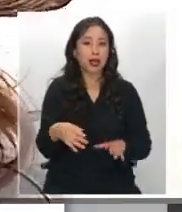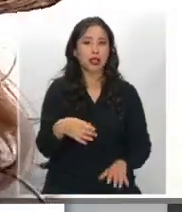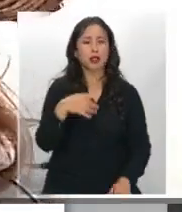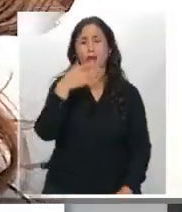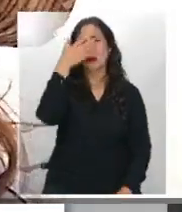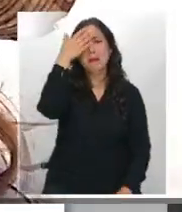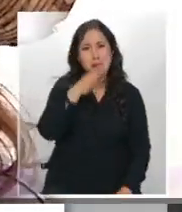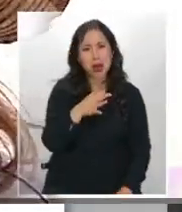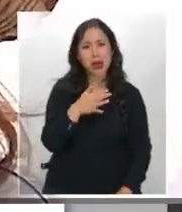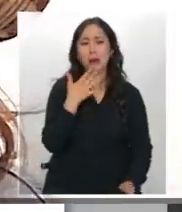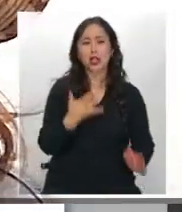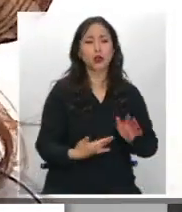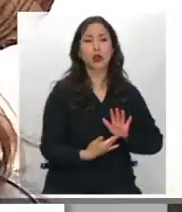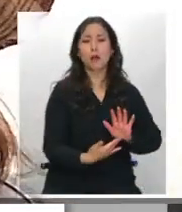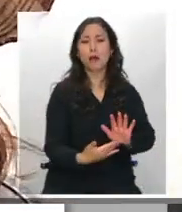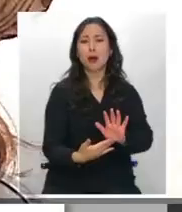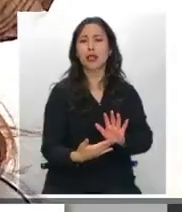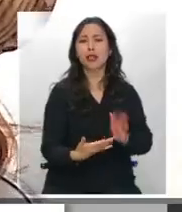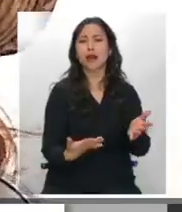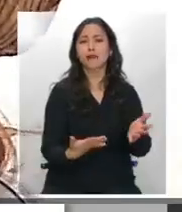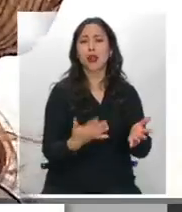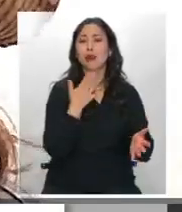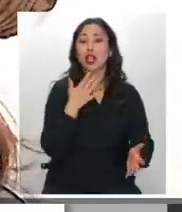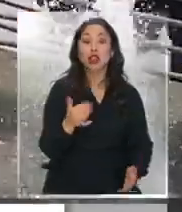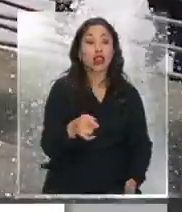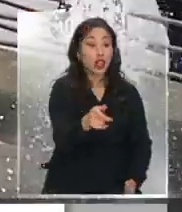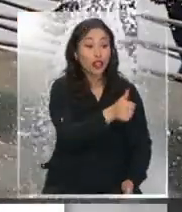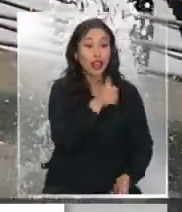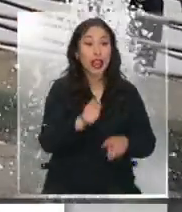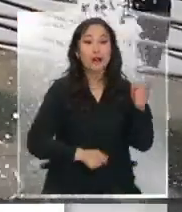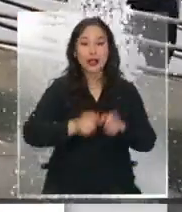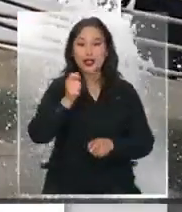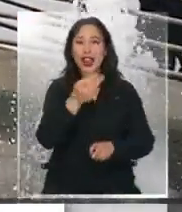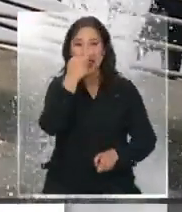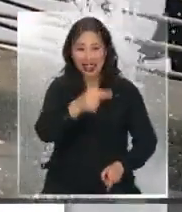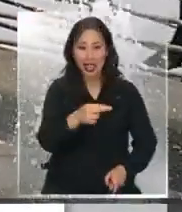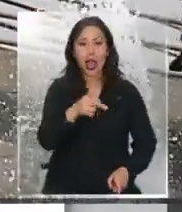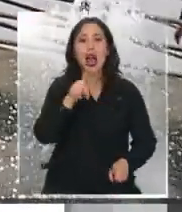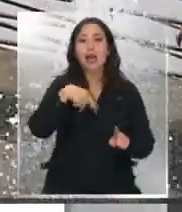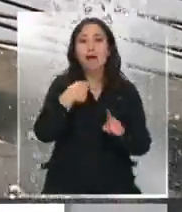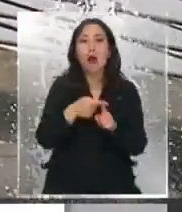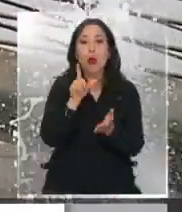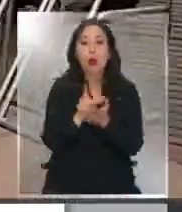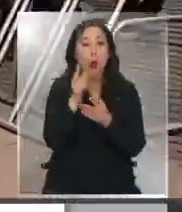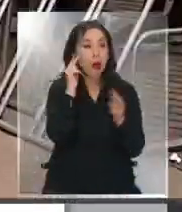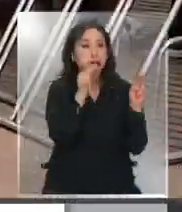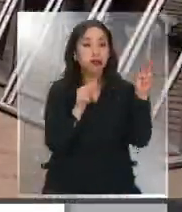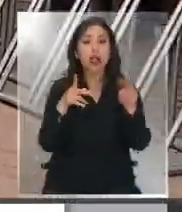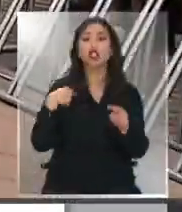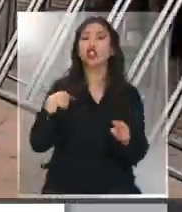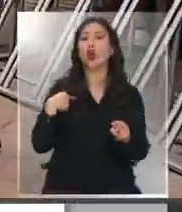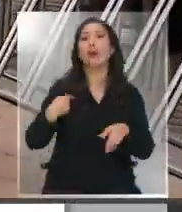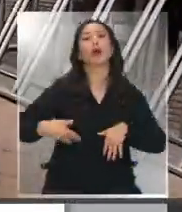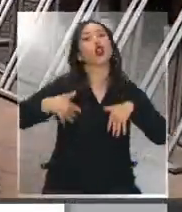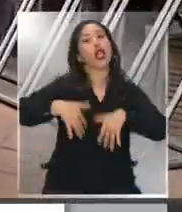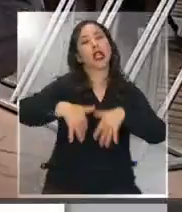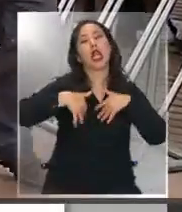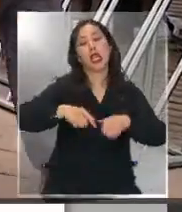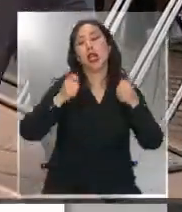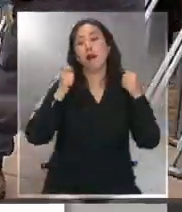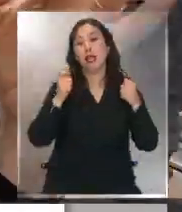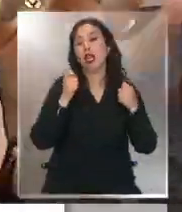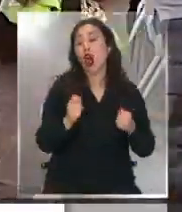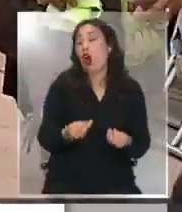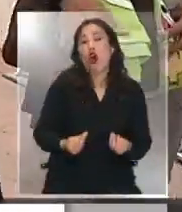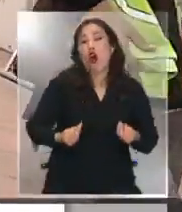este pertenece a toda la gente de Viña y además un punto turístico súper importante. Yo protestaría inmediatamente, no te quepa